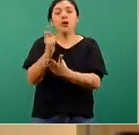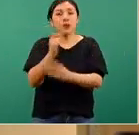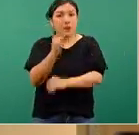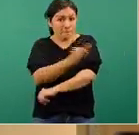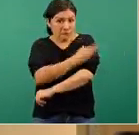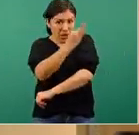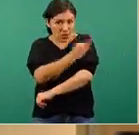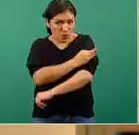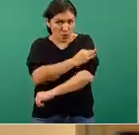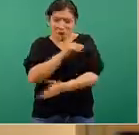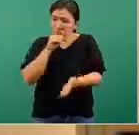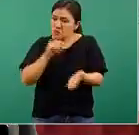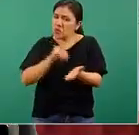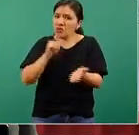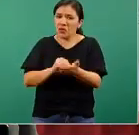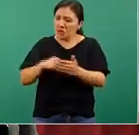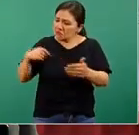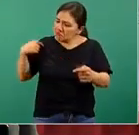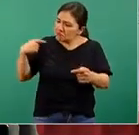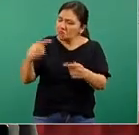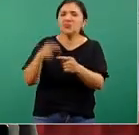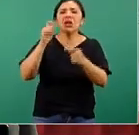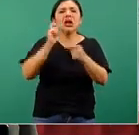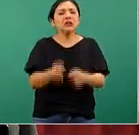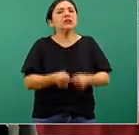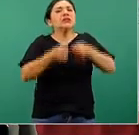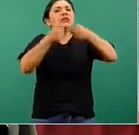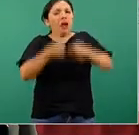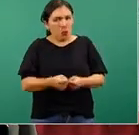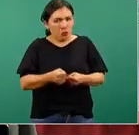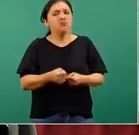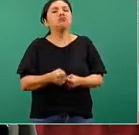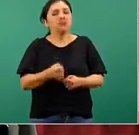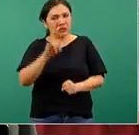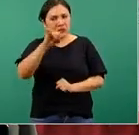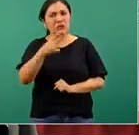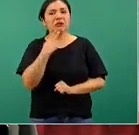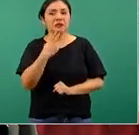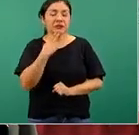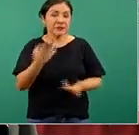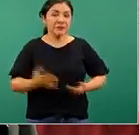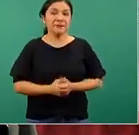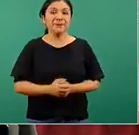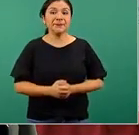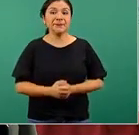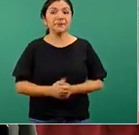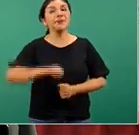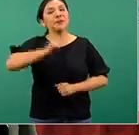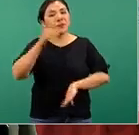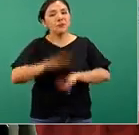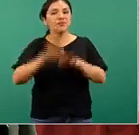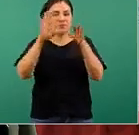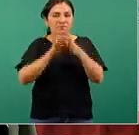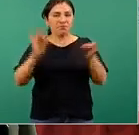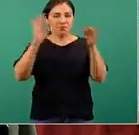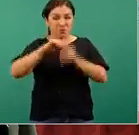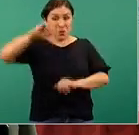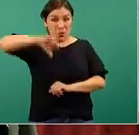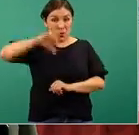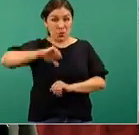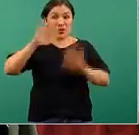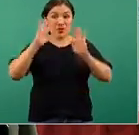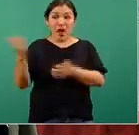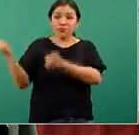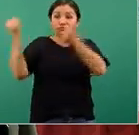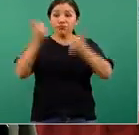siguen siendo vacunas seguras y eficaces. Vamos a ver algunos detalles que comentábamos. Hoy